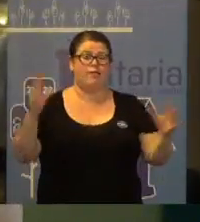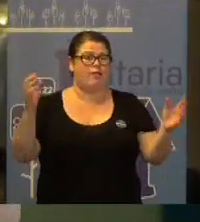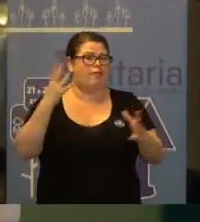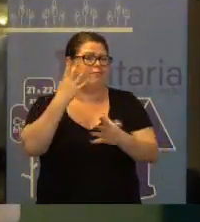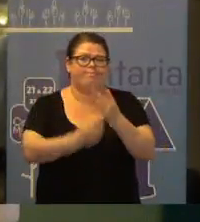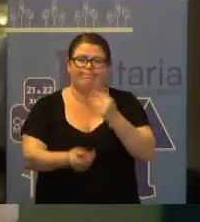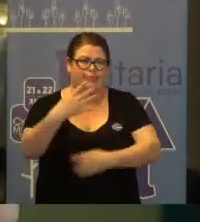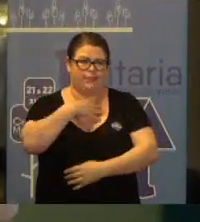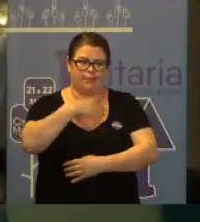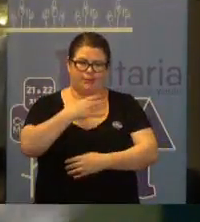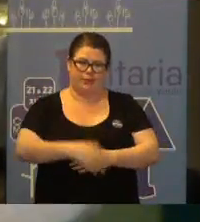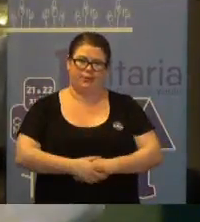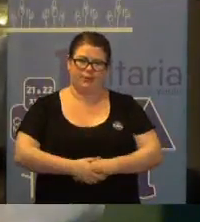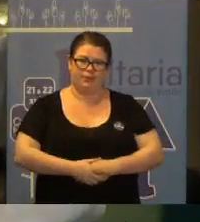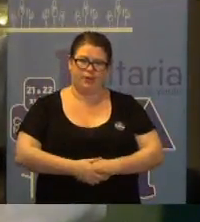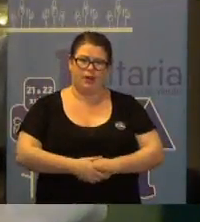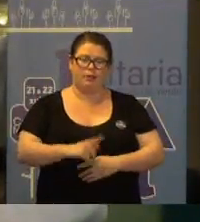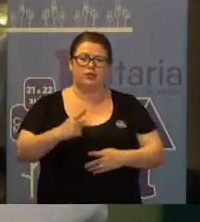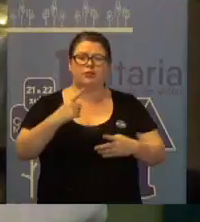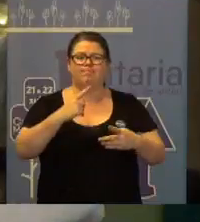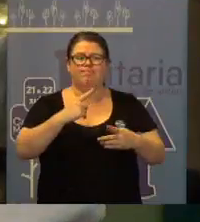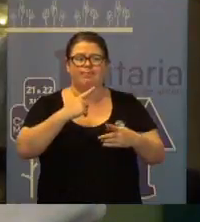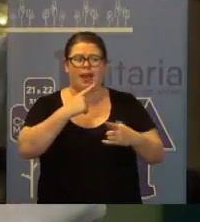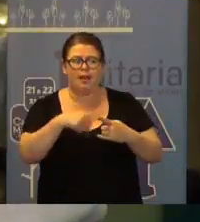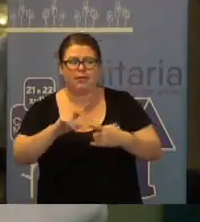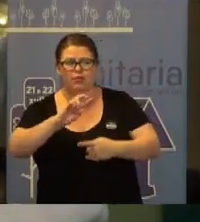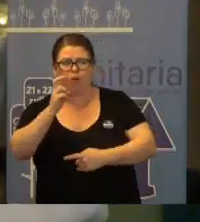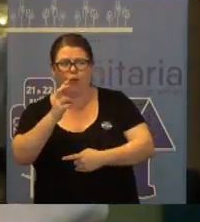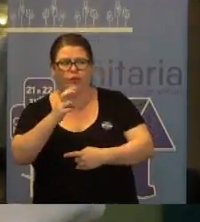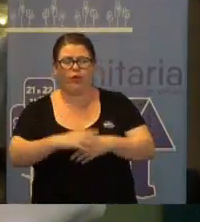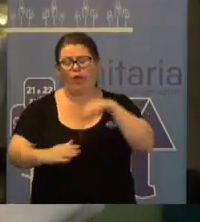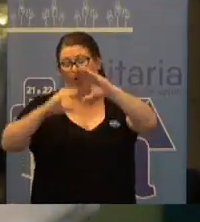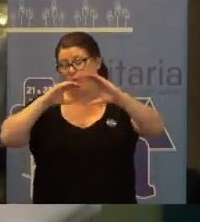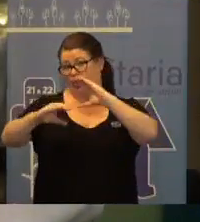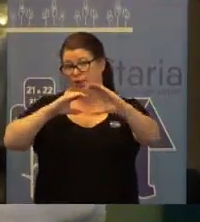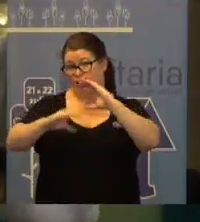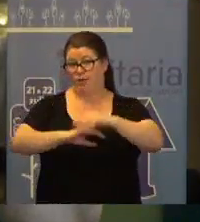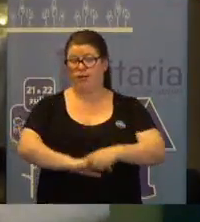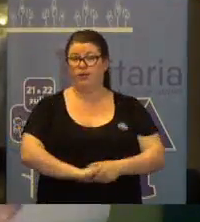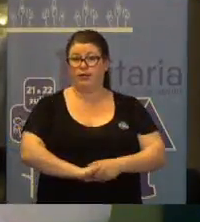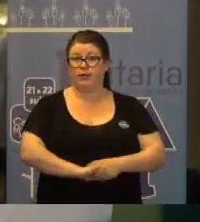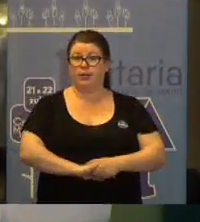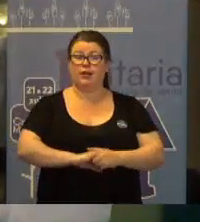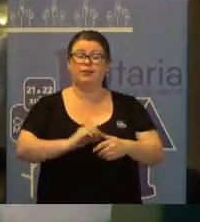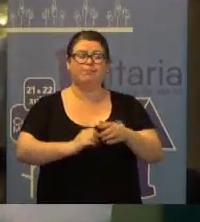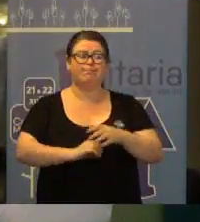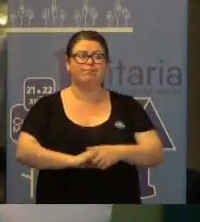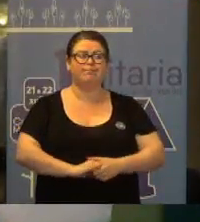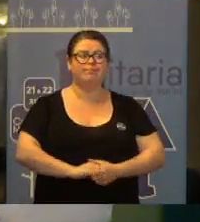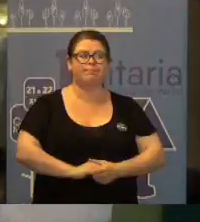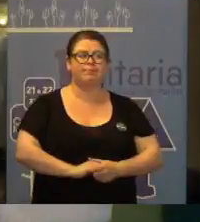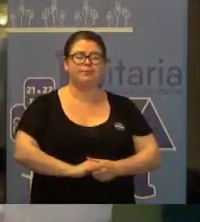non? E despois hai outro elemento da comunicación que está creando moita